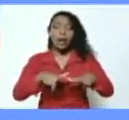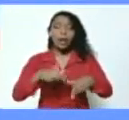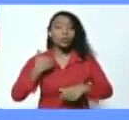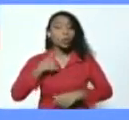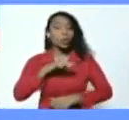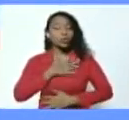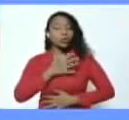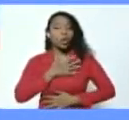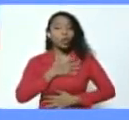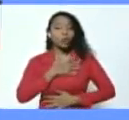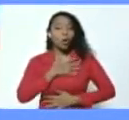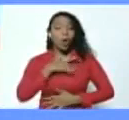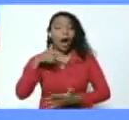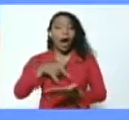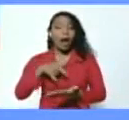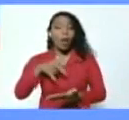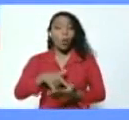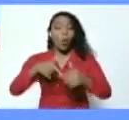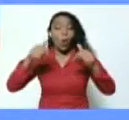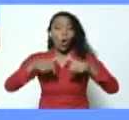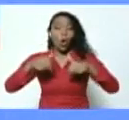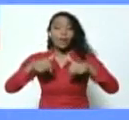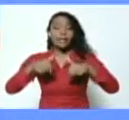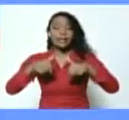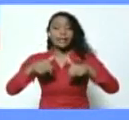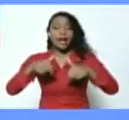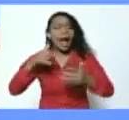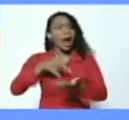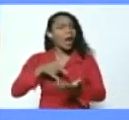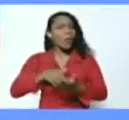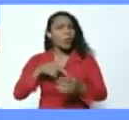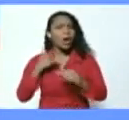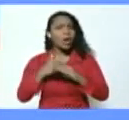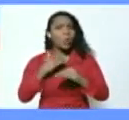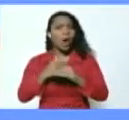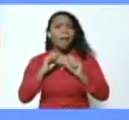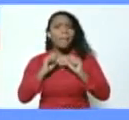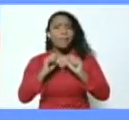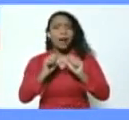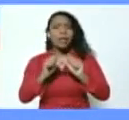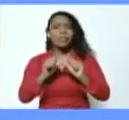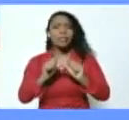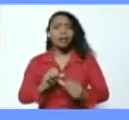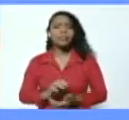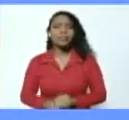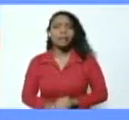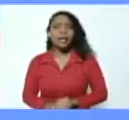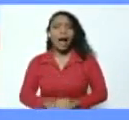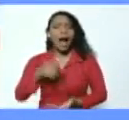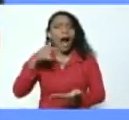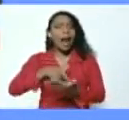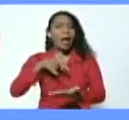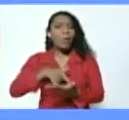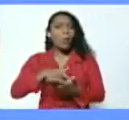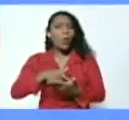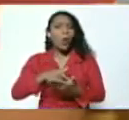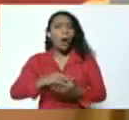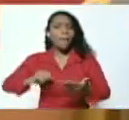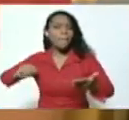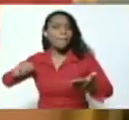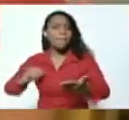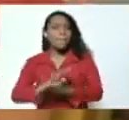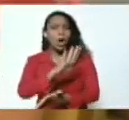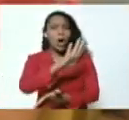nosotros, Carabobo es hoy. O sea, Carabobo es permanente. Carabobo nos